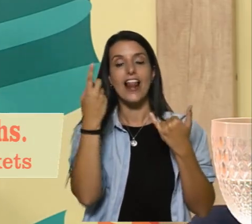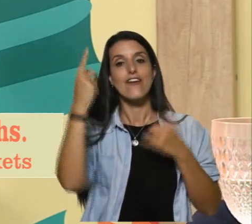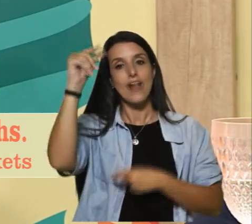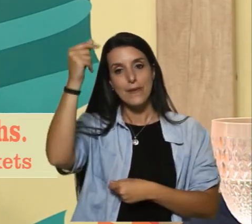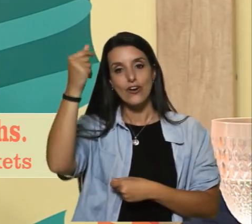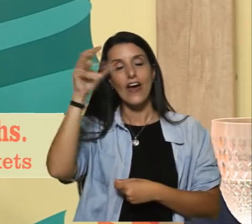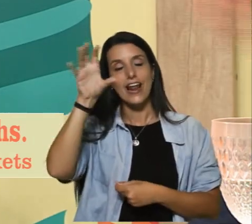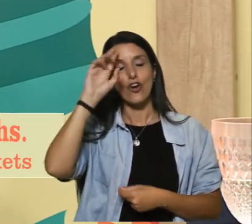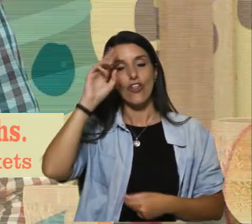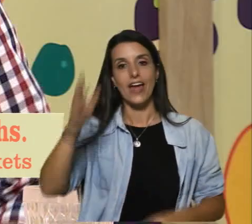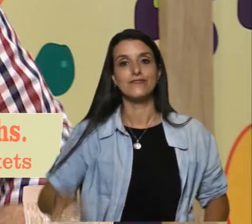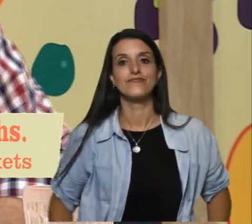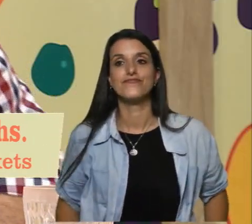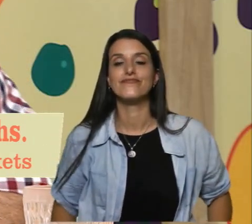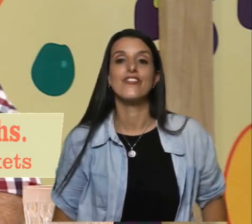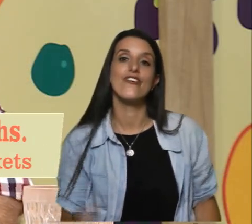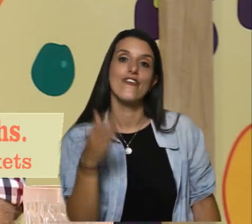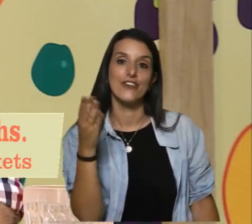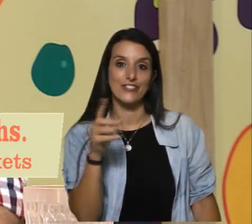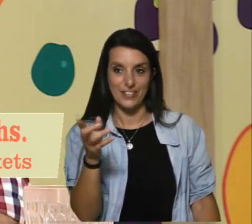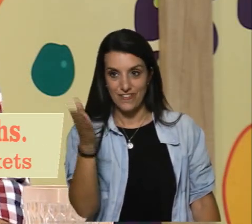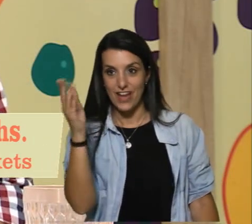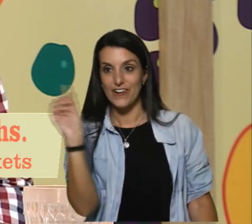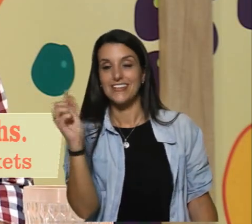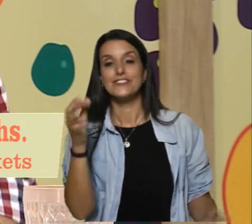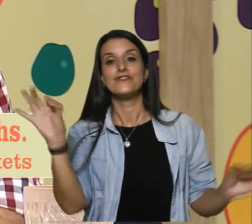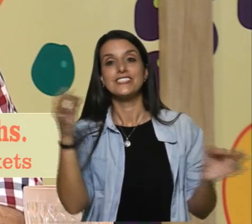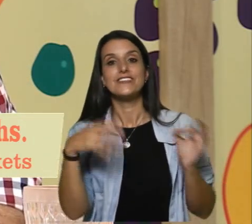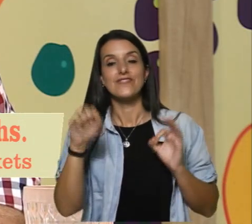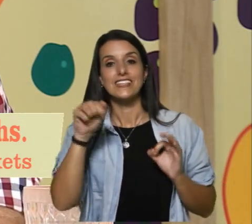forma que recordarlo. Escuchamos a Michael entonces, en instantes nada más aquí en Basta de Cháchara.